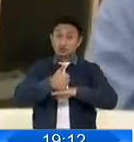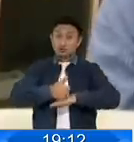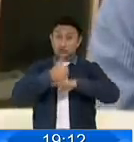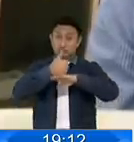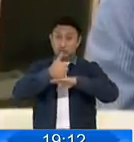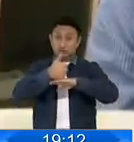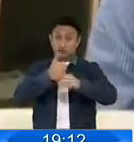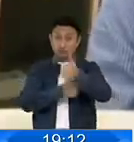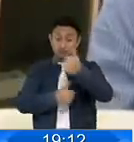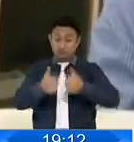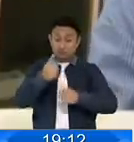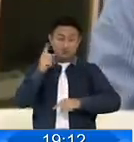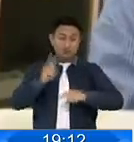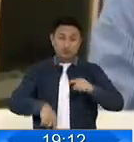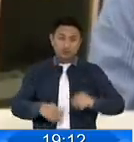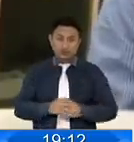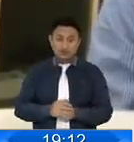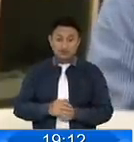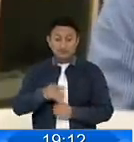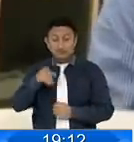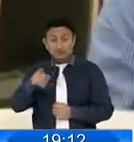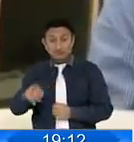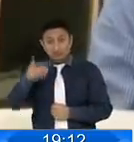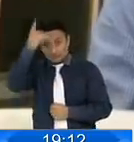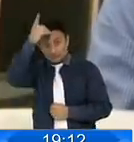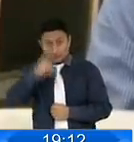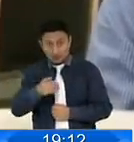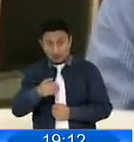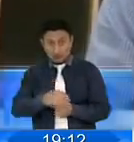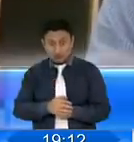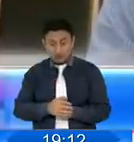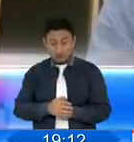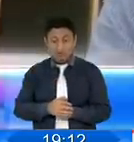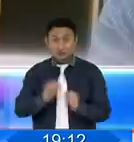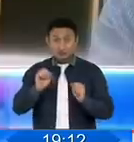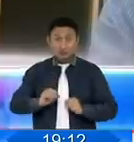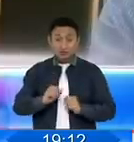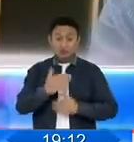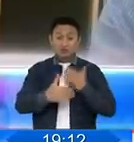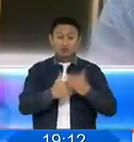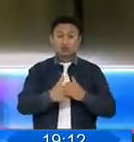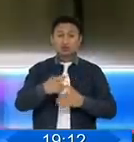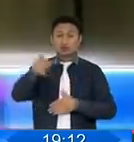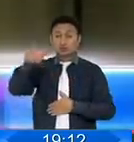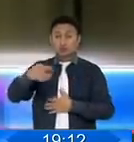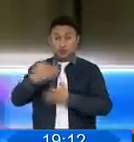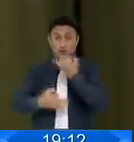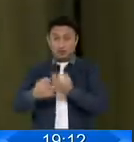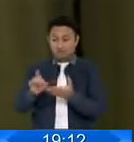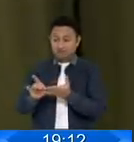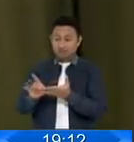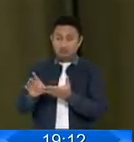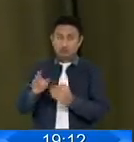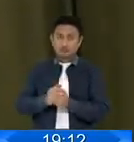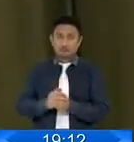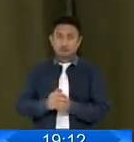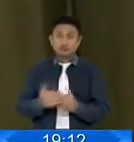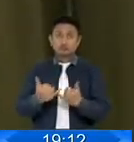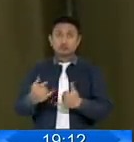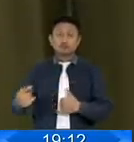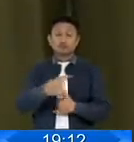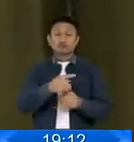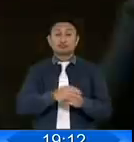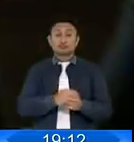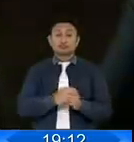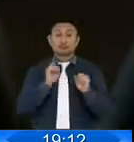actuación motivó la destitución de ese juez. En torno a la actual prelibertad, Zambrano deberá presentarse